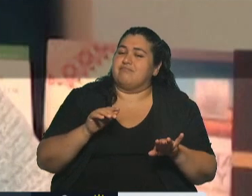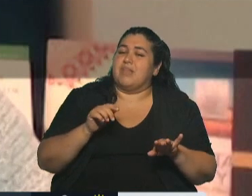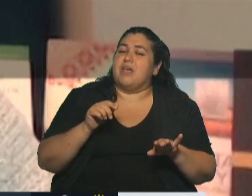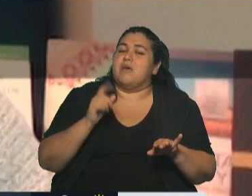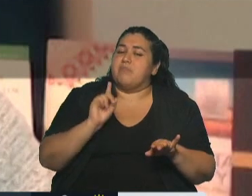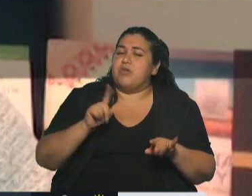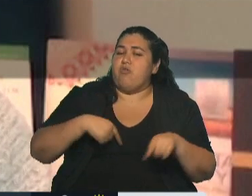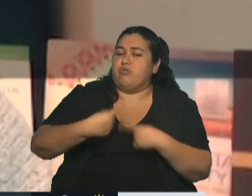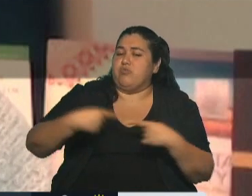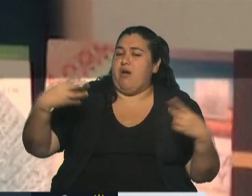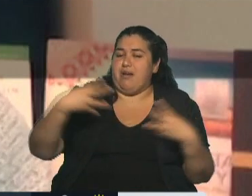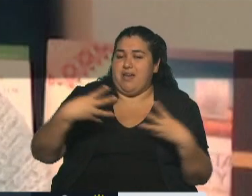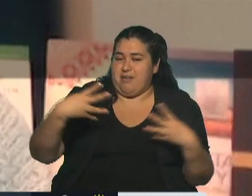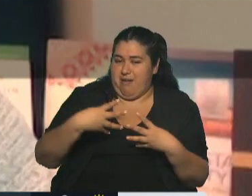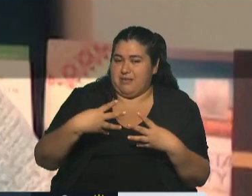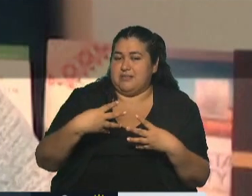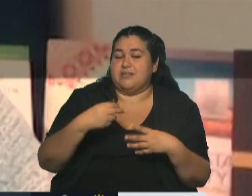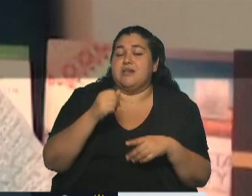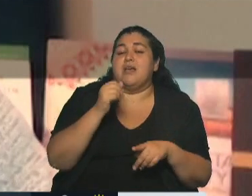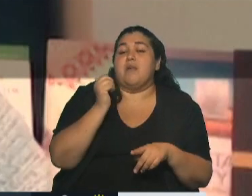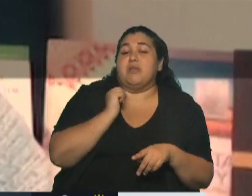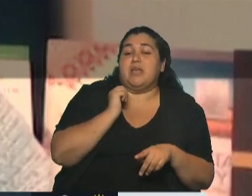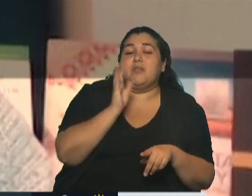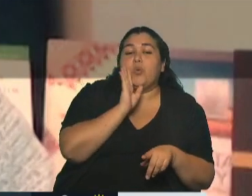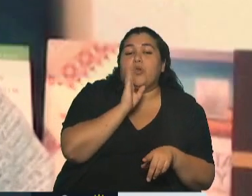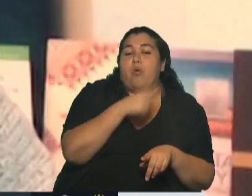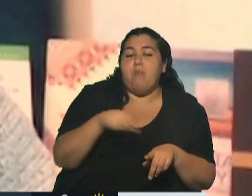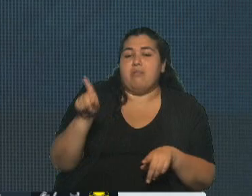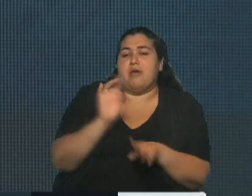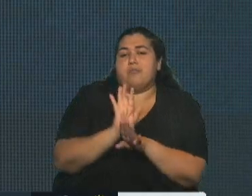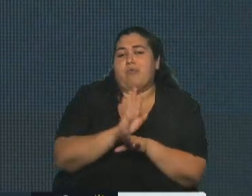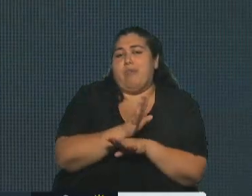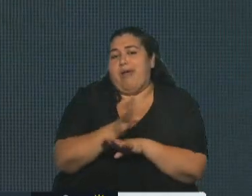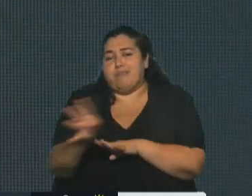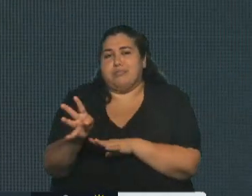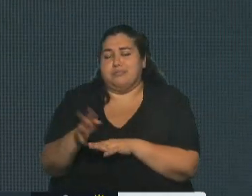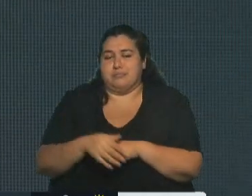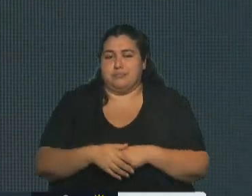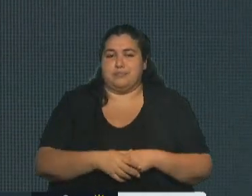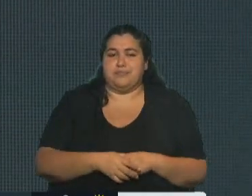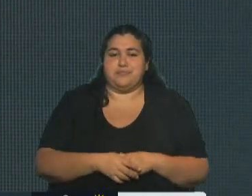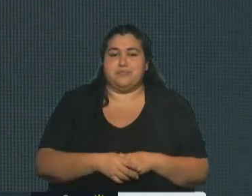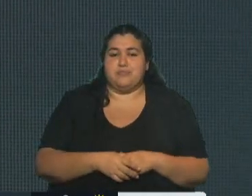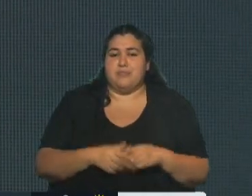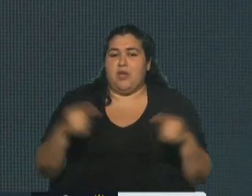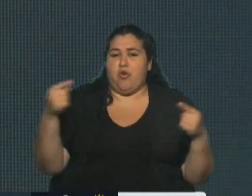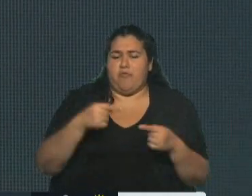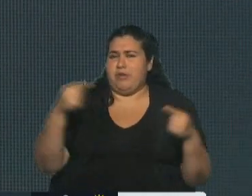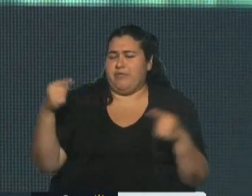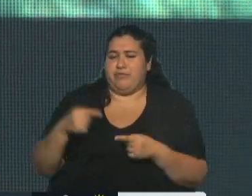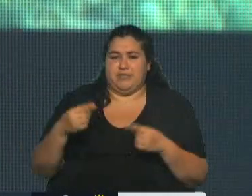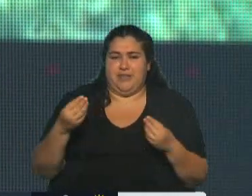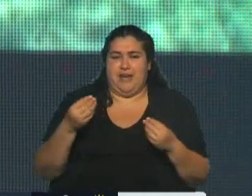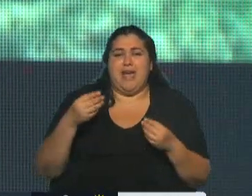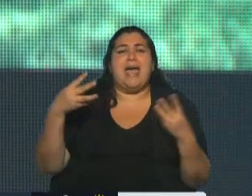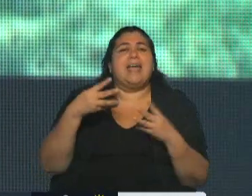course, the long-standing American military presence in various parts of the region. Y en este conflicto no queda ninguna reminiscencia de la Guerra